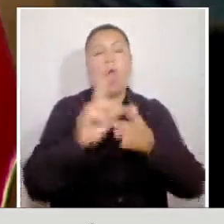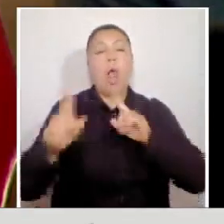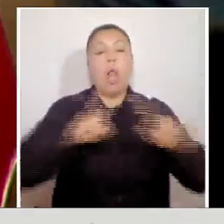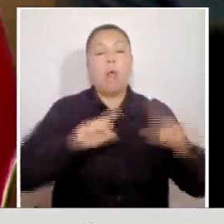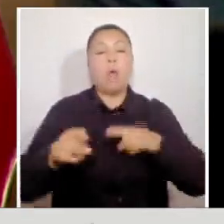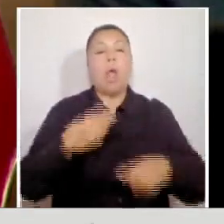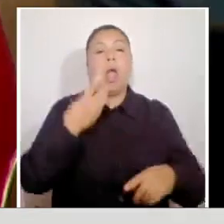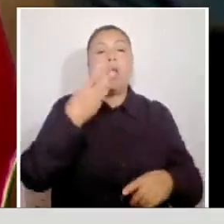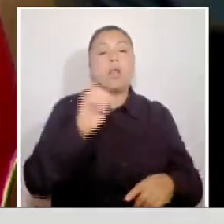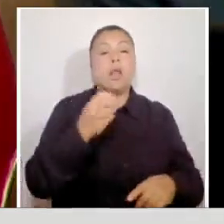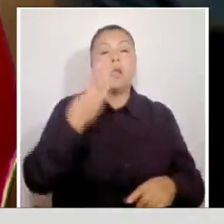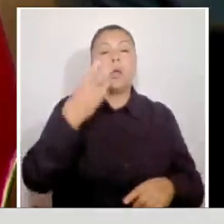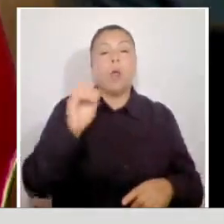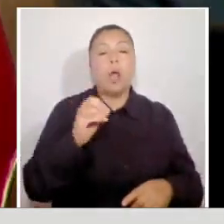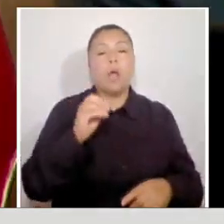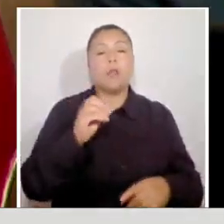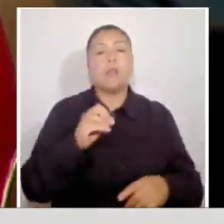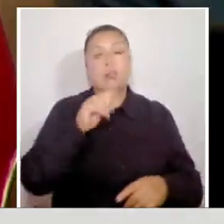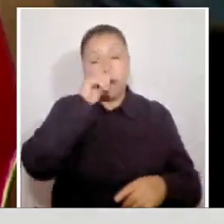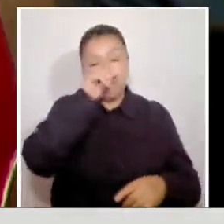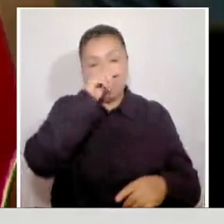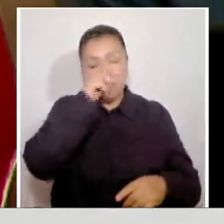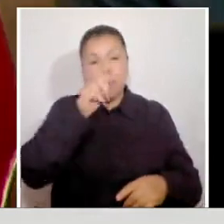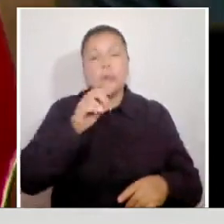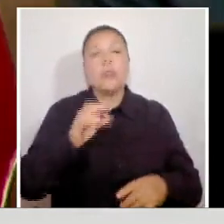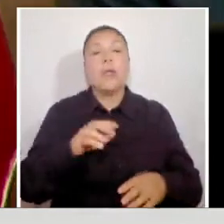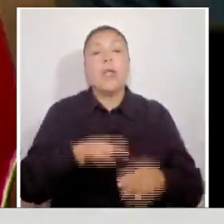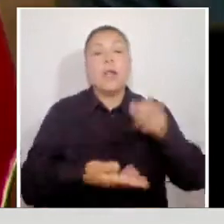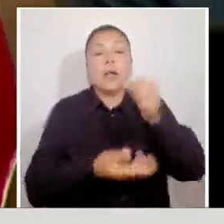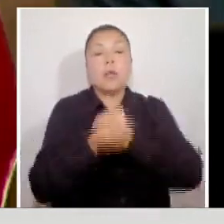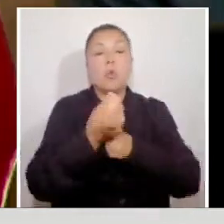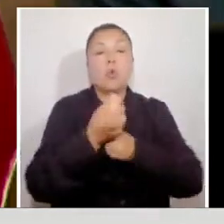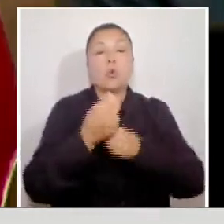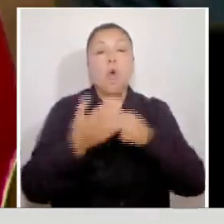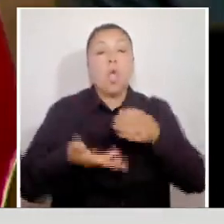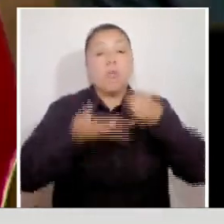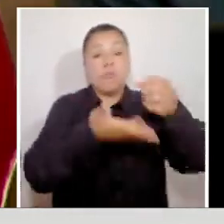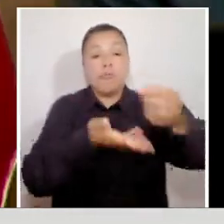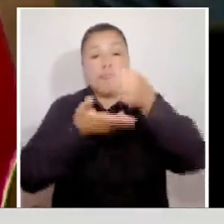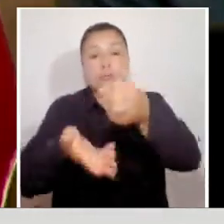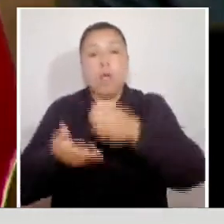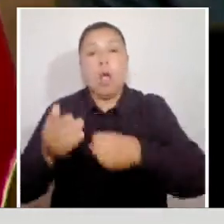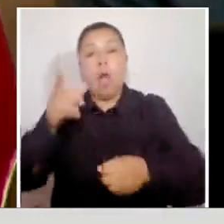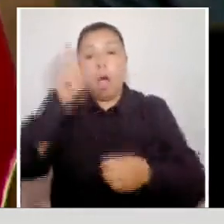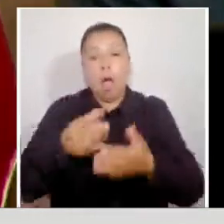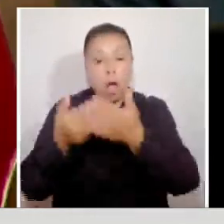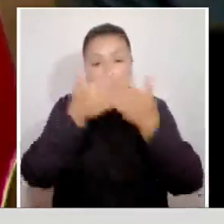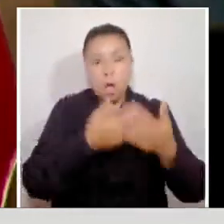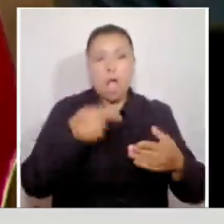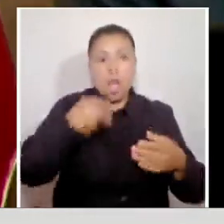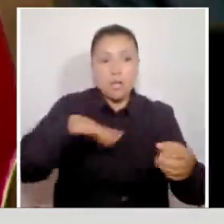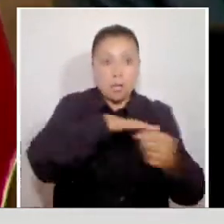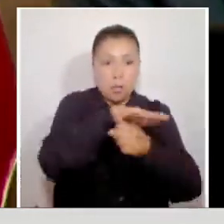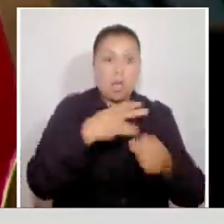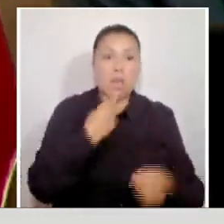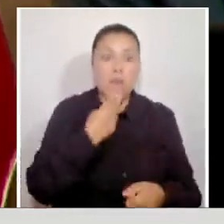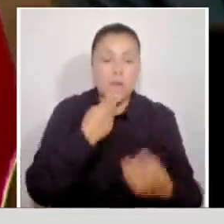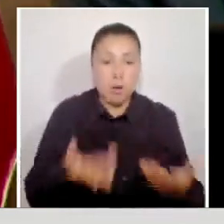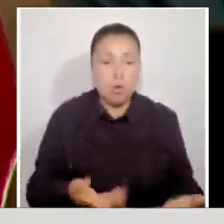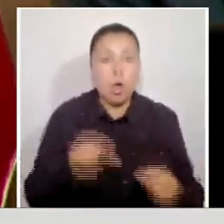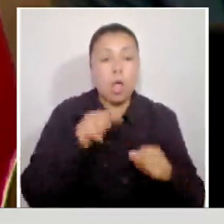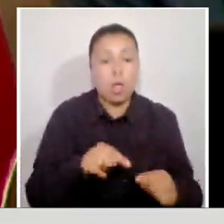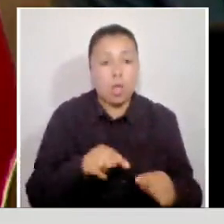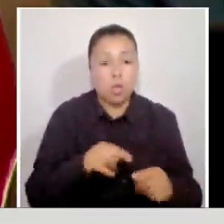40% de los recursos que deberían llegar a los alumnos Esa es la situación en la cual estamos en este momento y efectivamente los